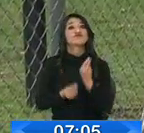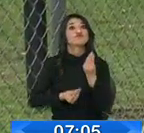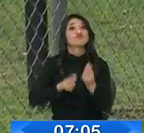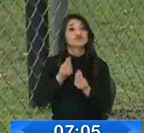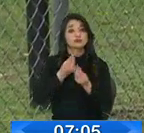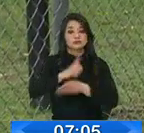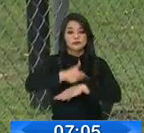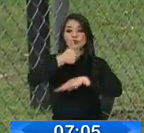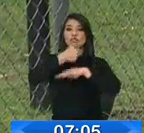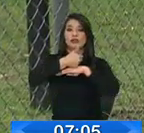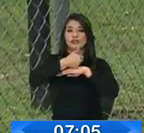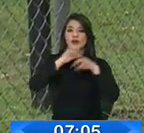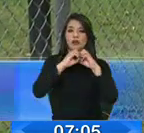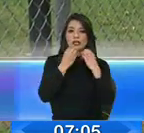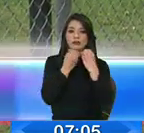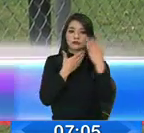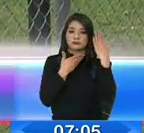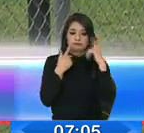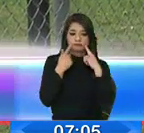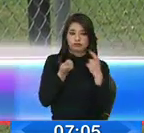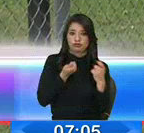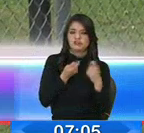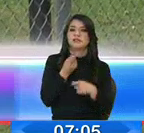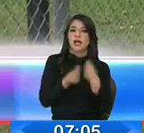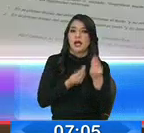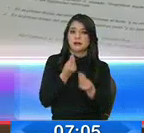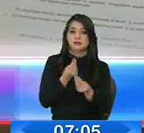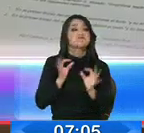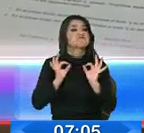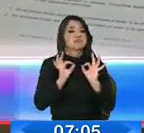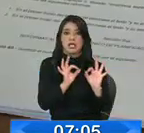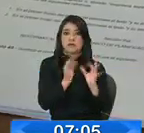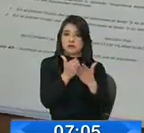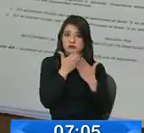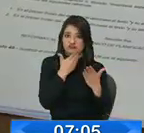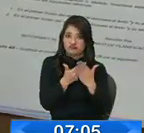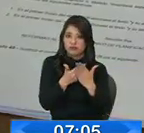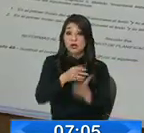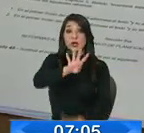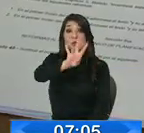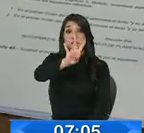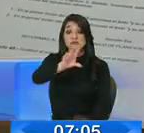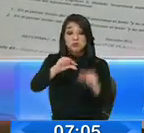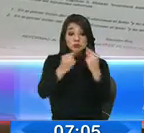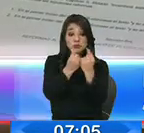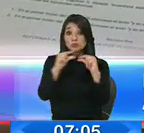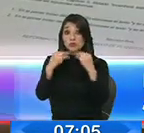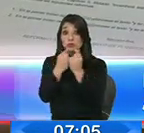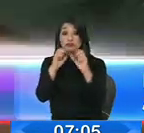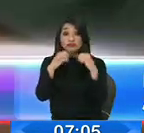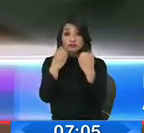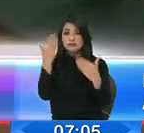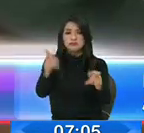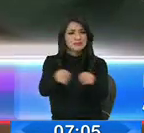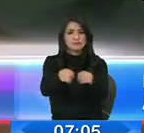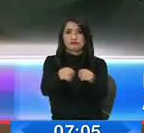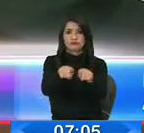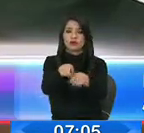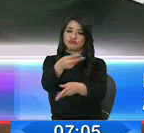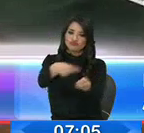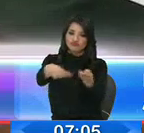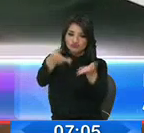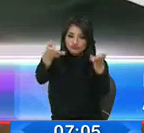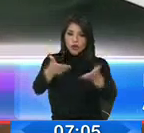Tribunal Contencioso Electoral es justicia. En total a 47 movimientos y partidos políticos se les devuelve el